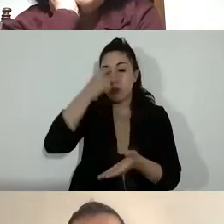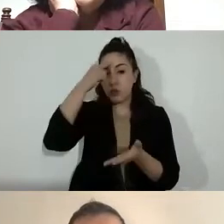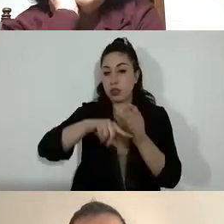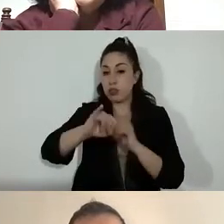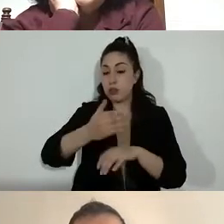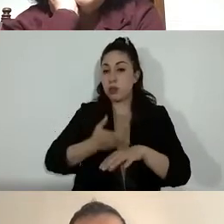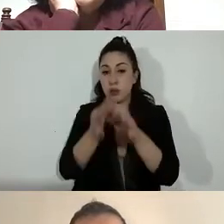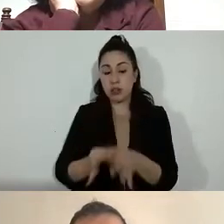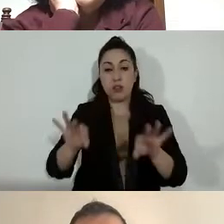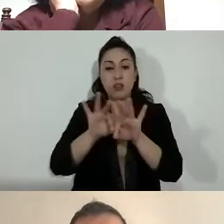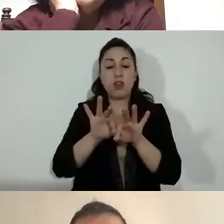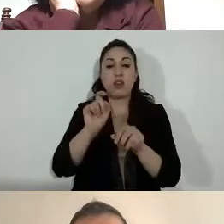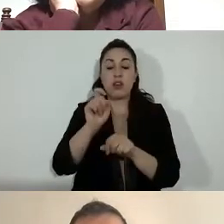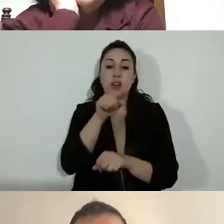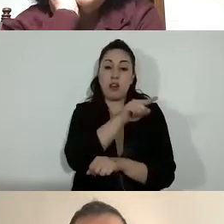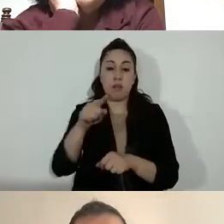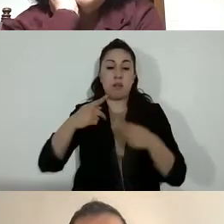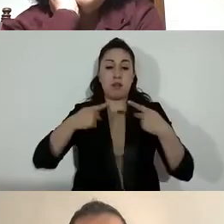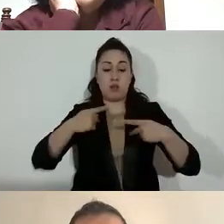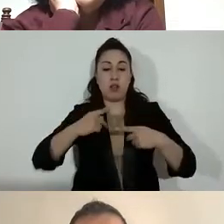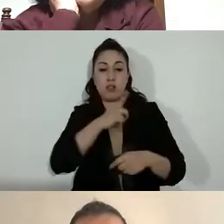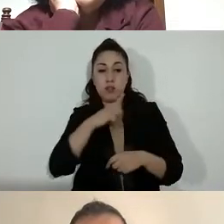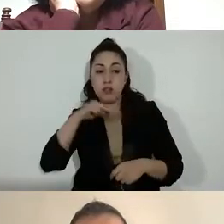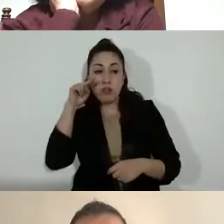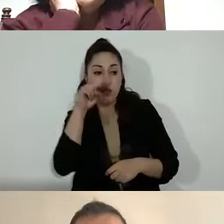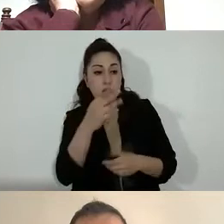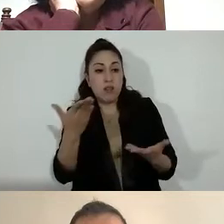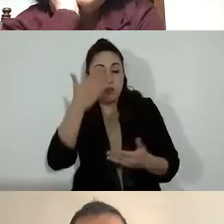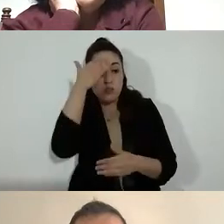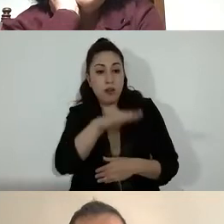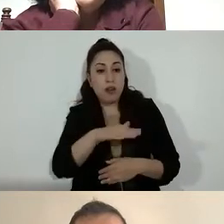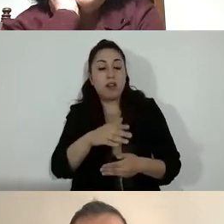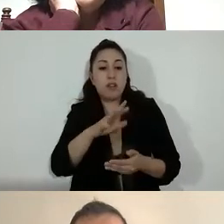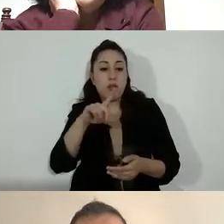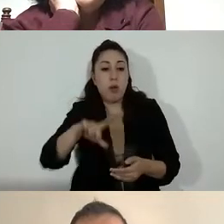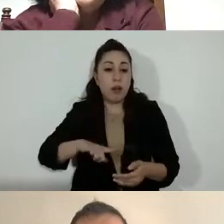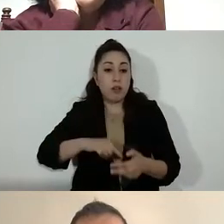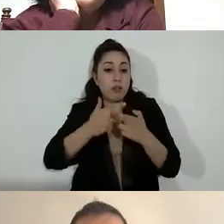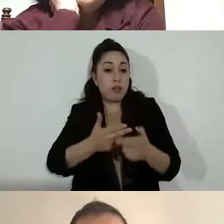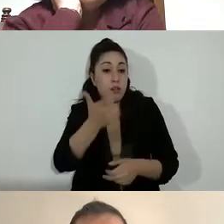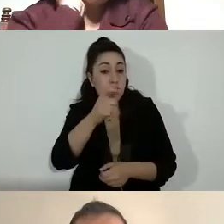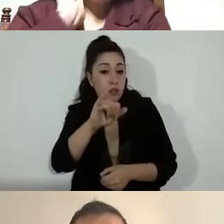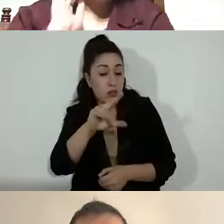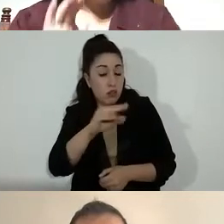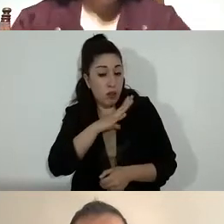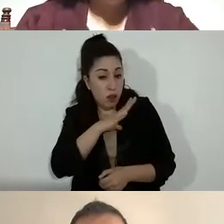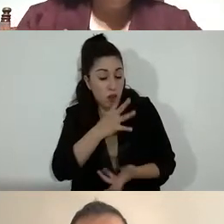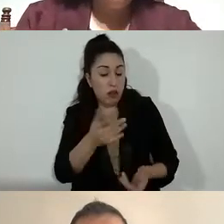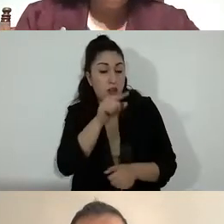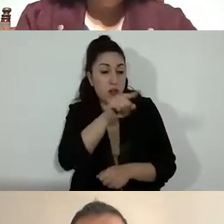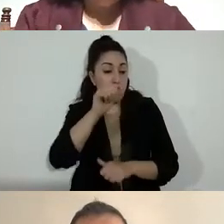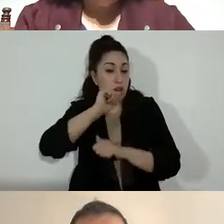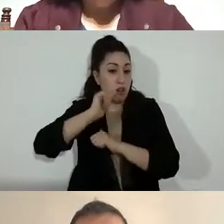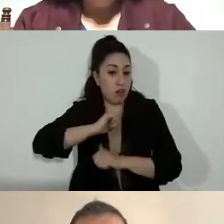relevancia que la ciudadanía conozca el estado que guardan las finanzas de la ciudad, que nos dé